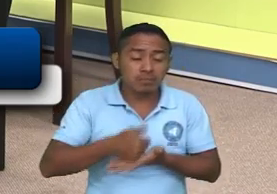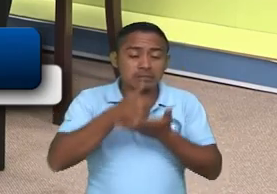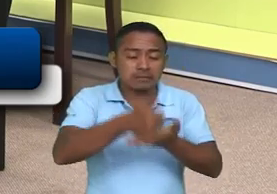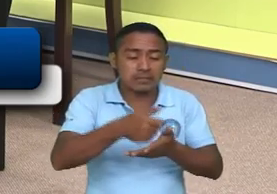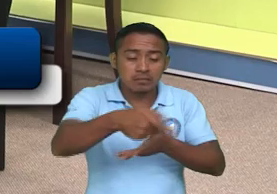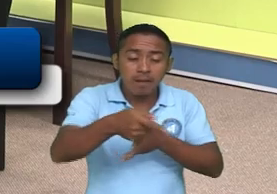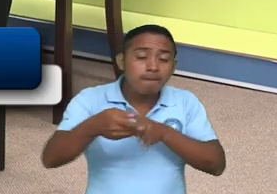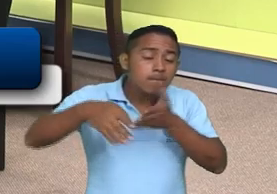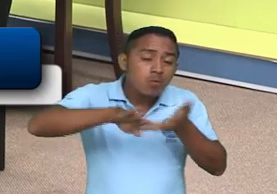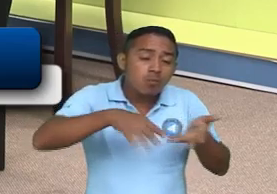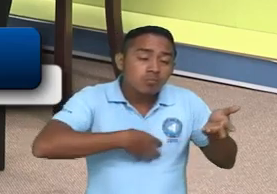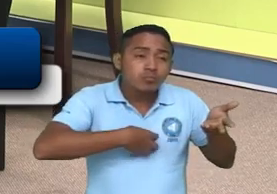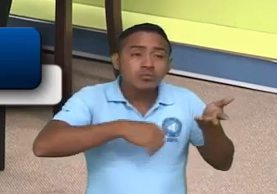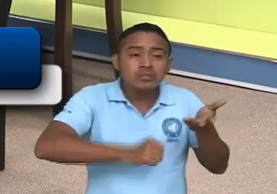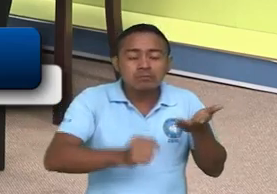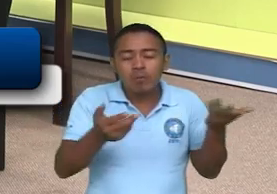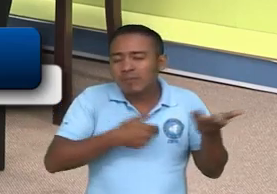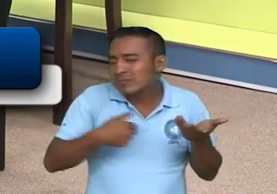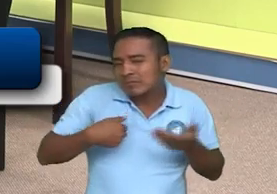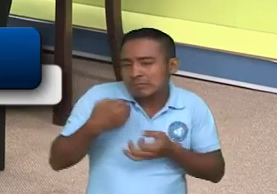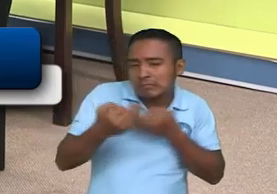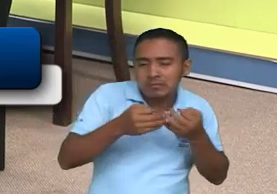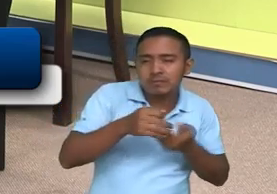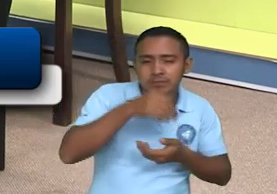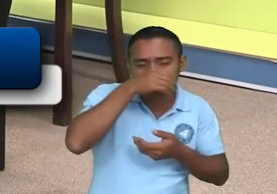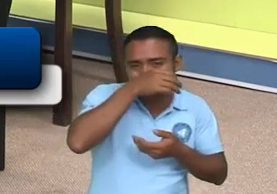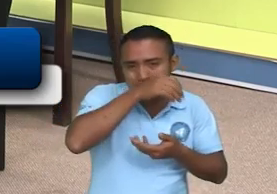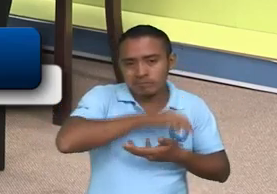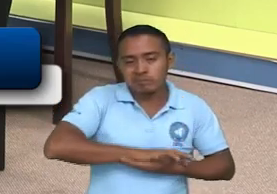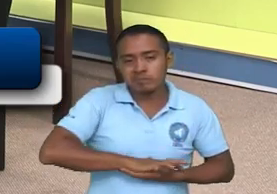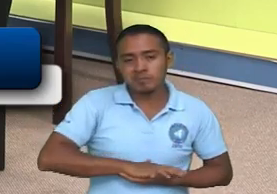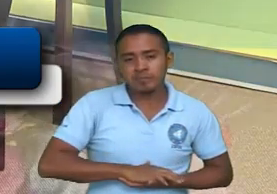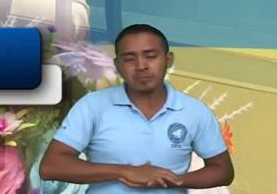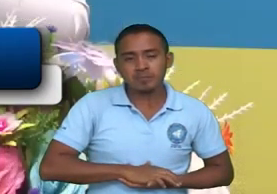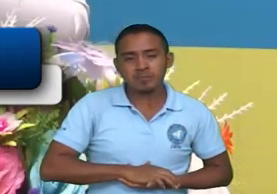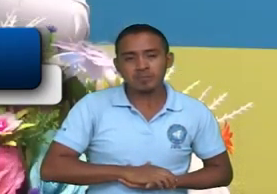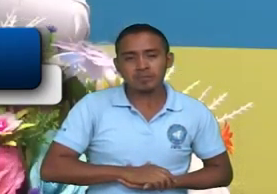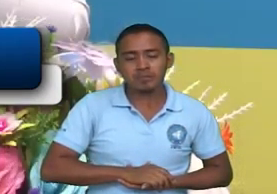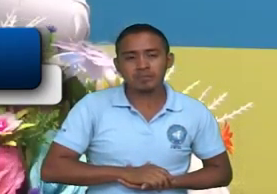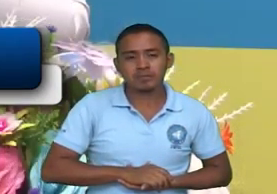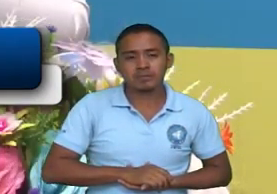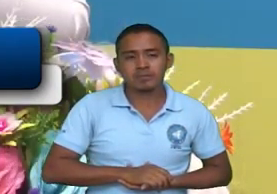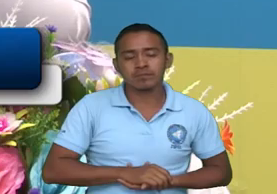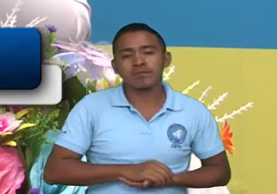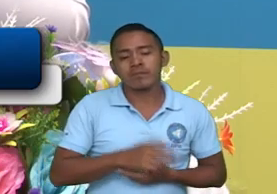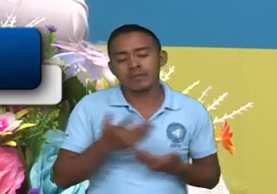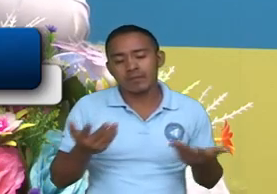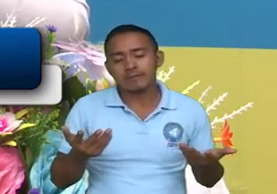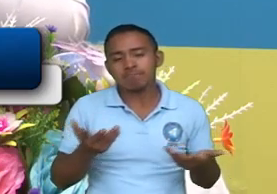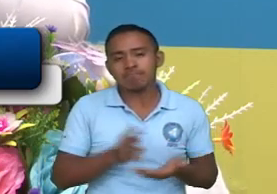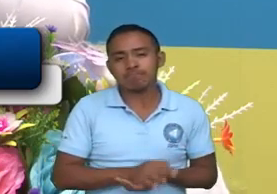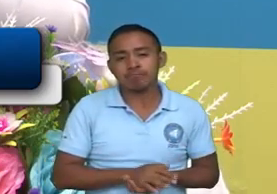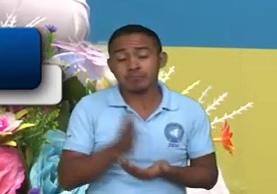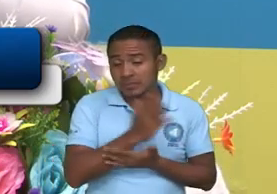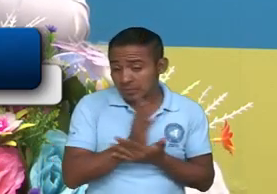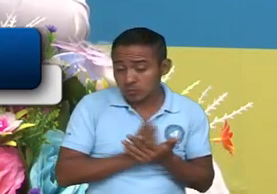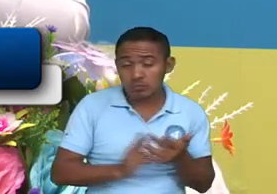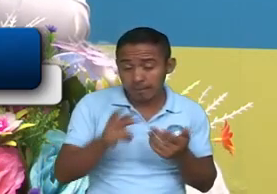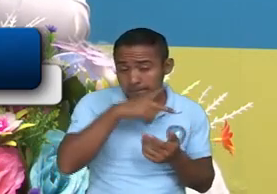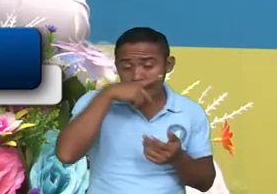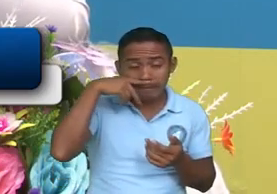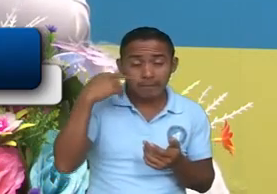otros lugares, ¿qué pasa cuando ocurre este tipo de muertes en el bebé? ¿Cómo se le puede ayudar